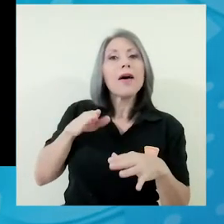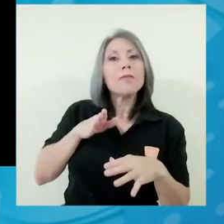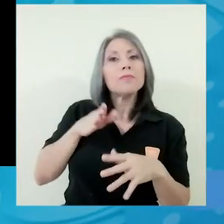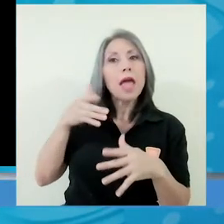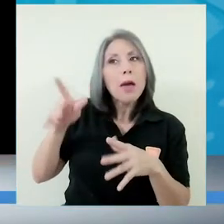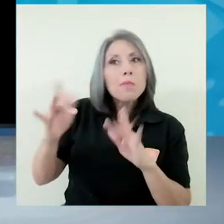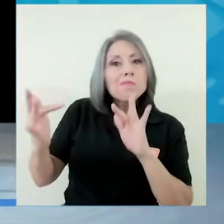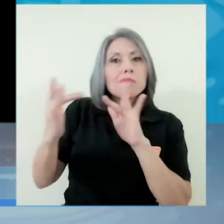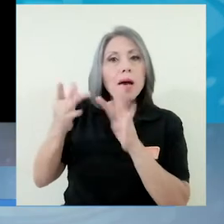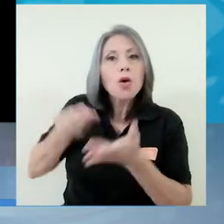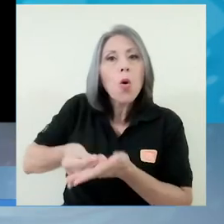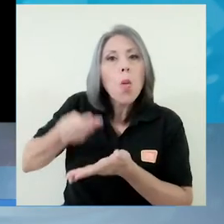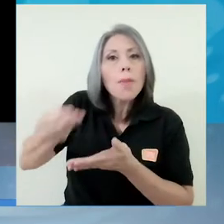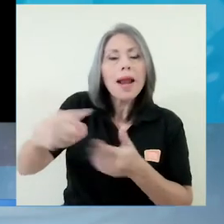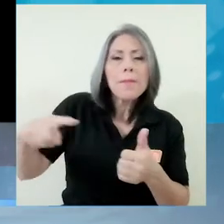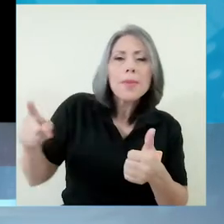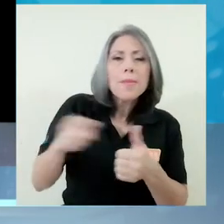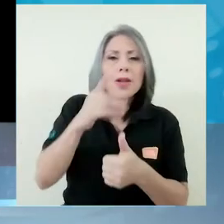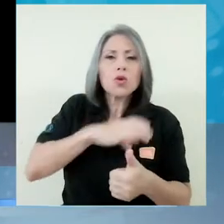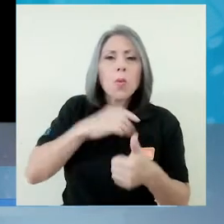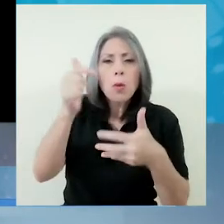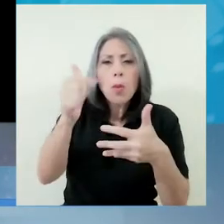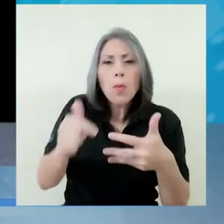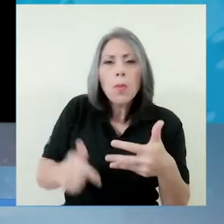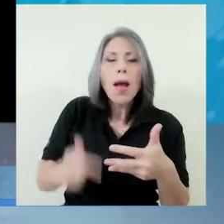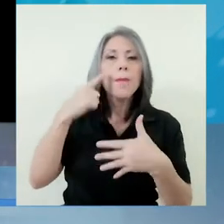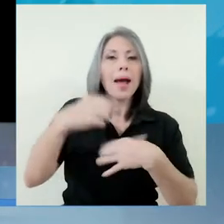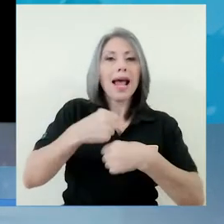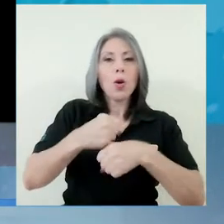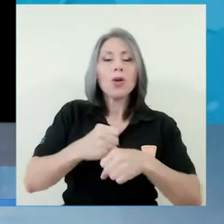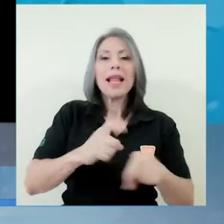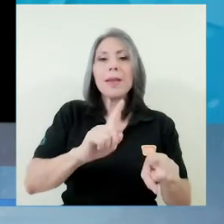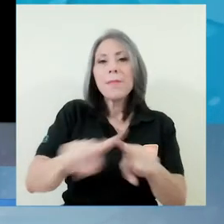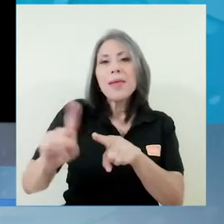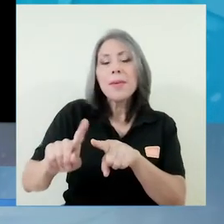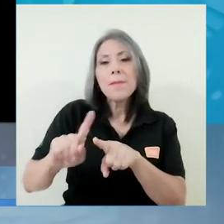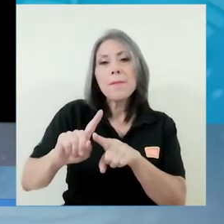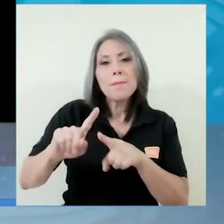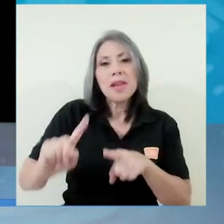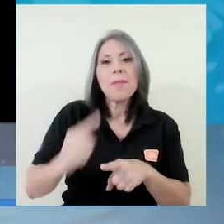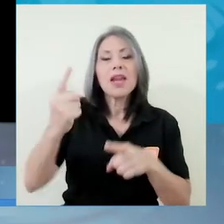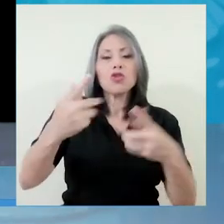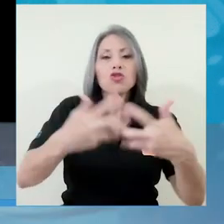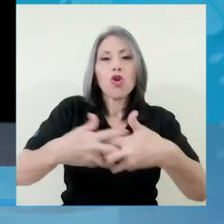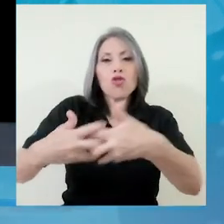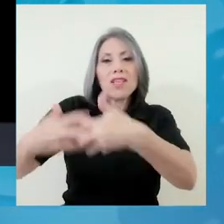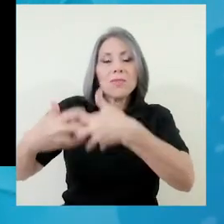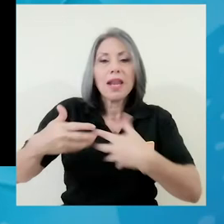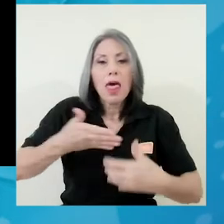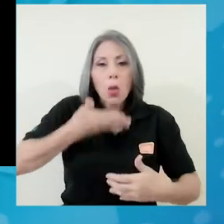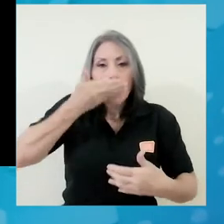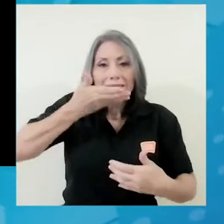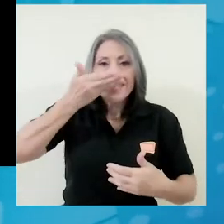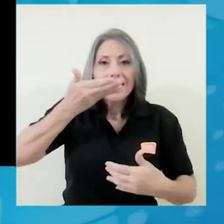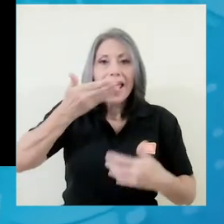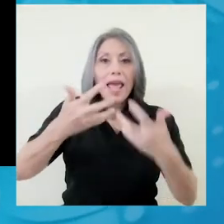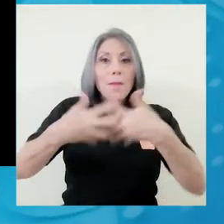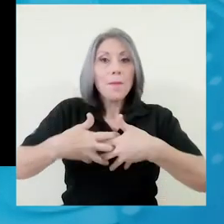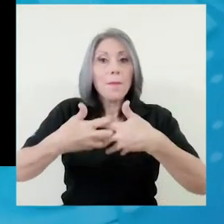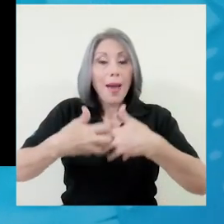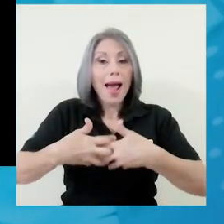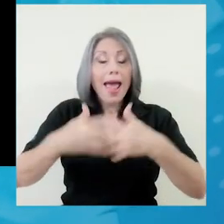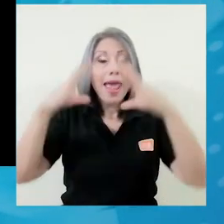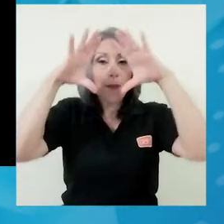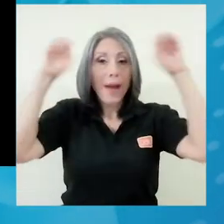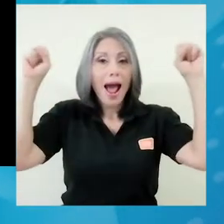primeros componentes para construir ya los primeros respiradores. La Embajada Alemana donó